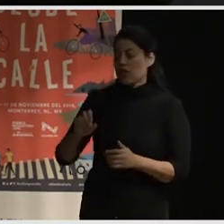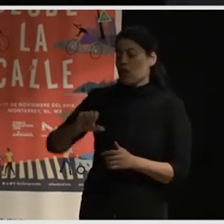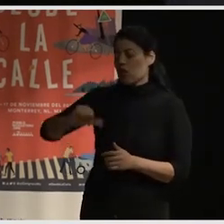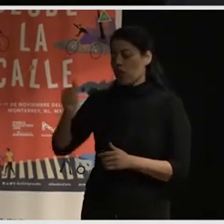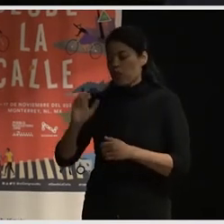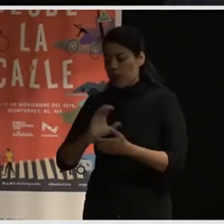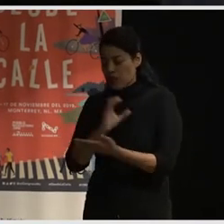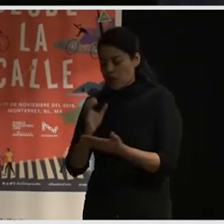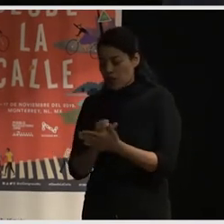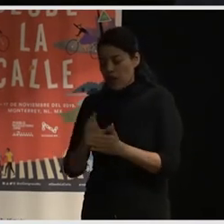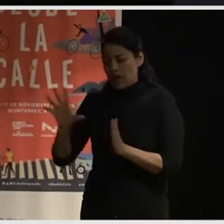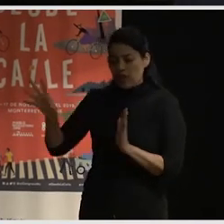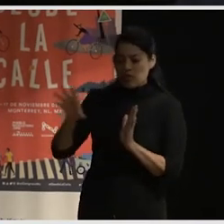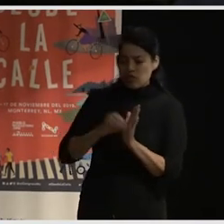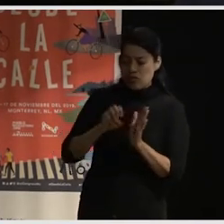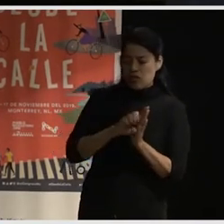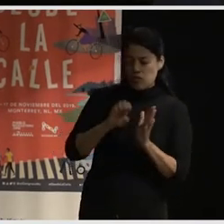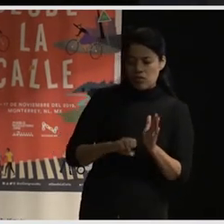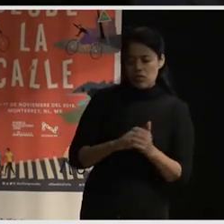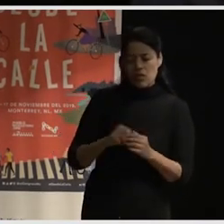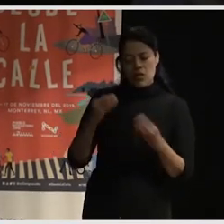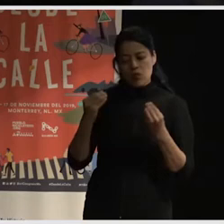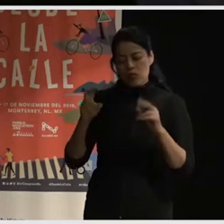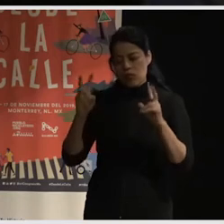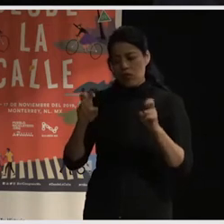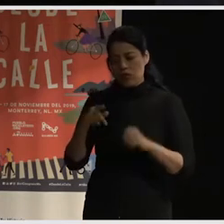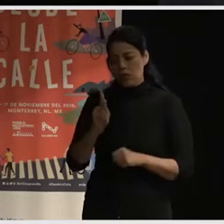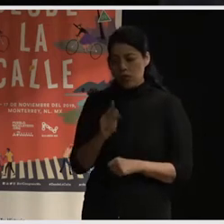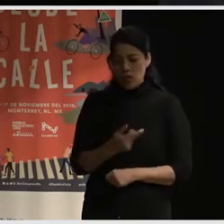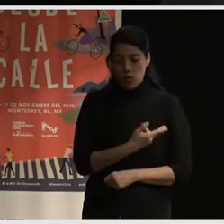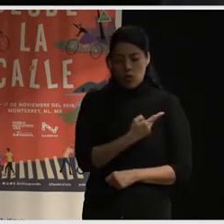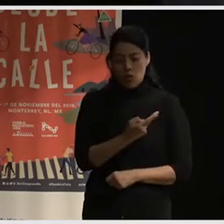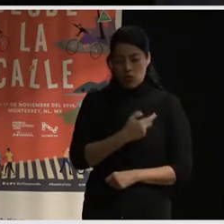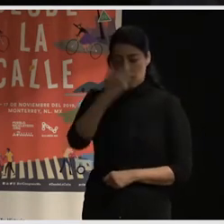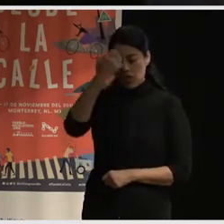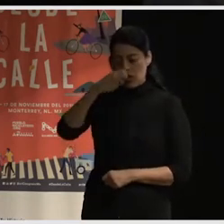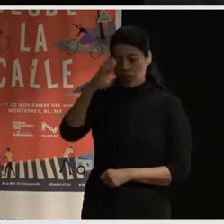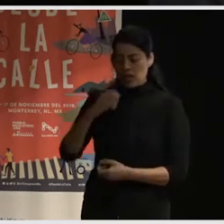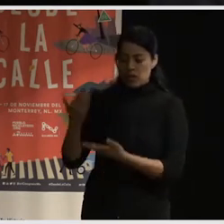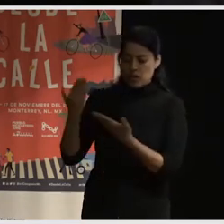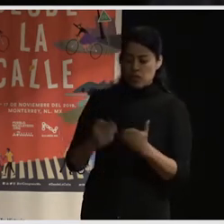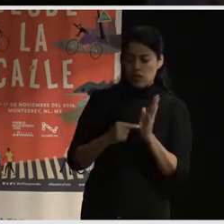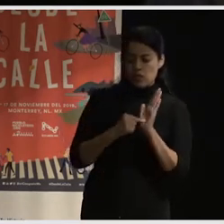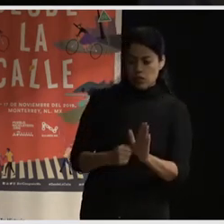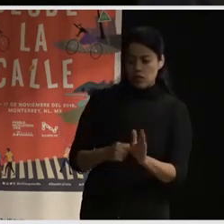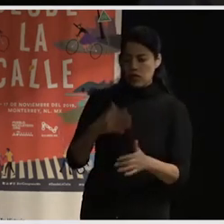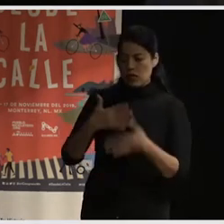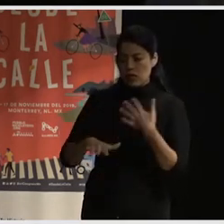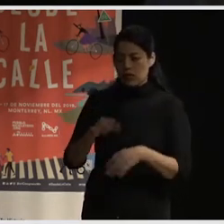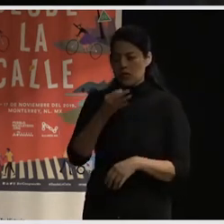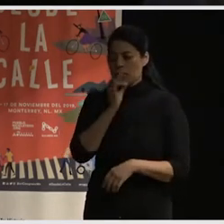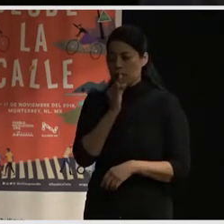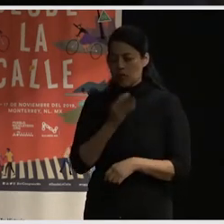temas hay muchos para tocar lo más importante que iba a ser la experiencia que ustedes nos puedan traer entonces esos 15 minutos van a ser